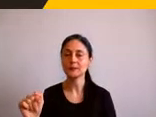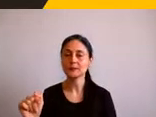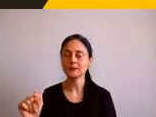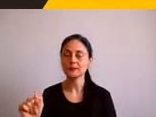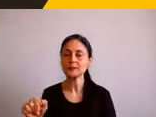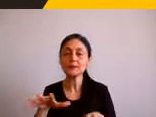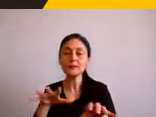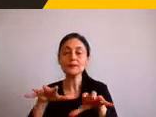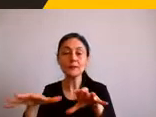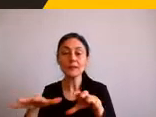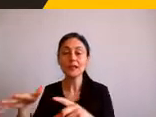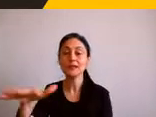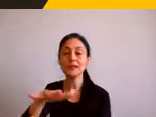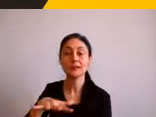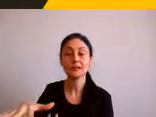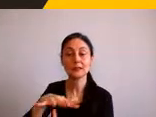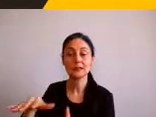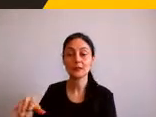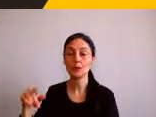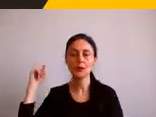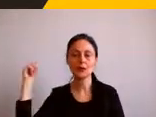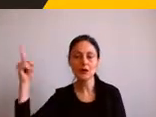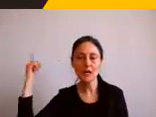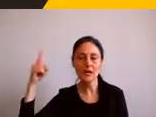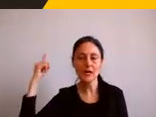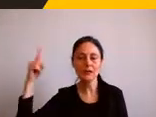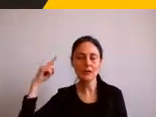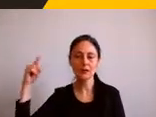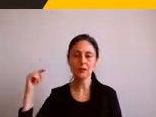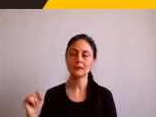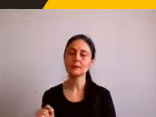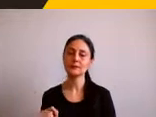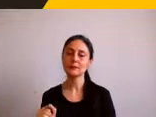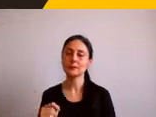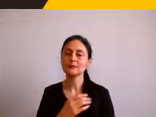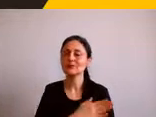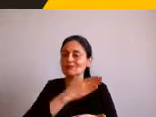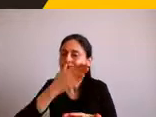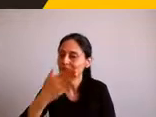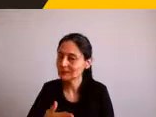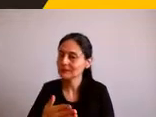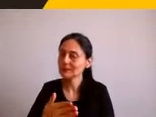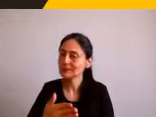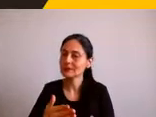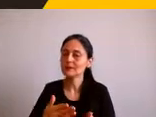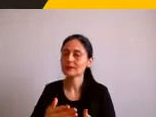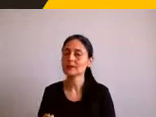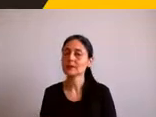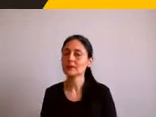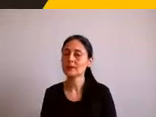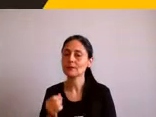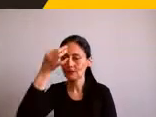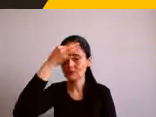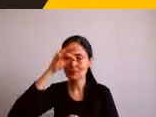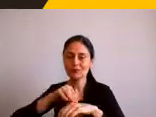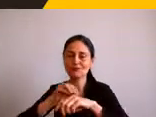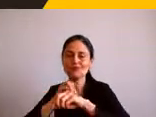porque en realidad desde que ocurrió la pandemia, yo creo que las distintas asociaciones gremiales, asociaciones